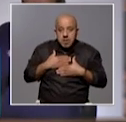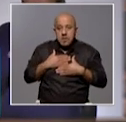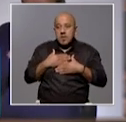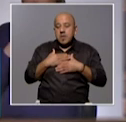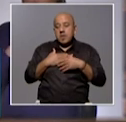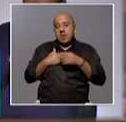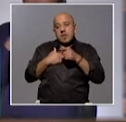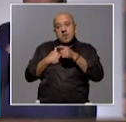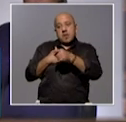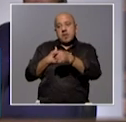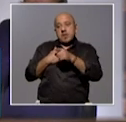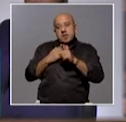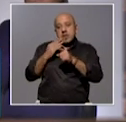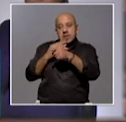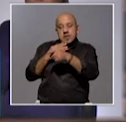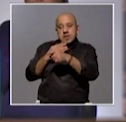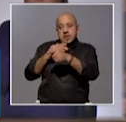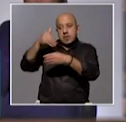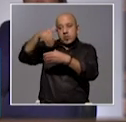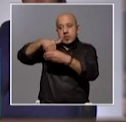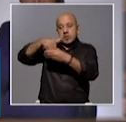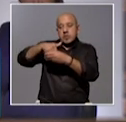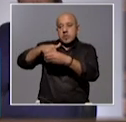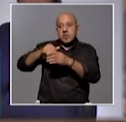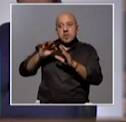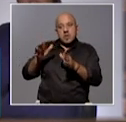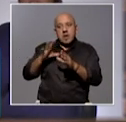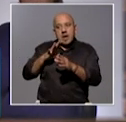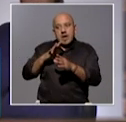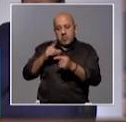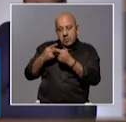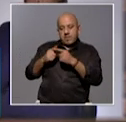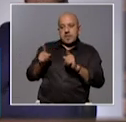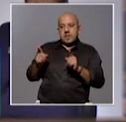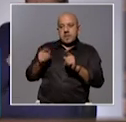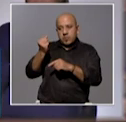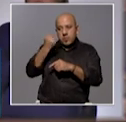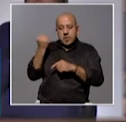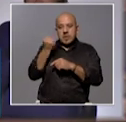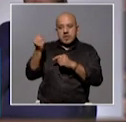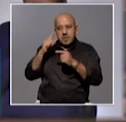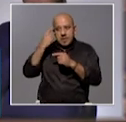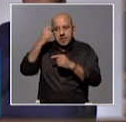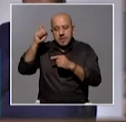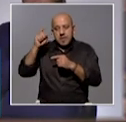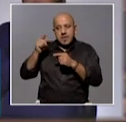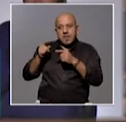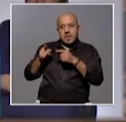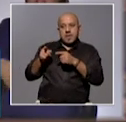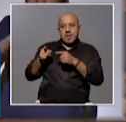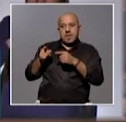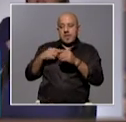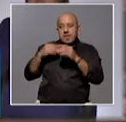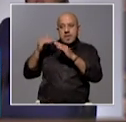esa esa votación por unanimidad encubre una diferencia importante es decir la intención deliberada de